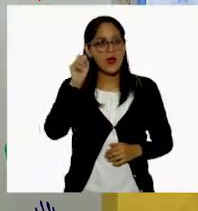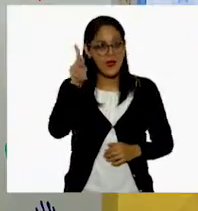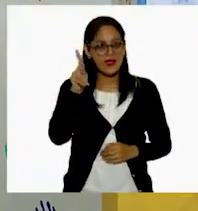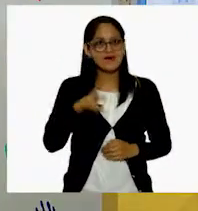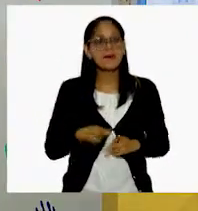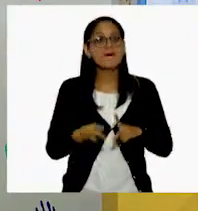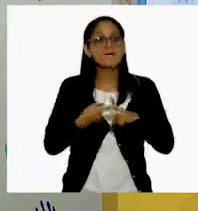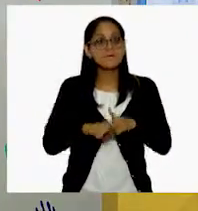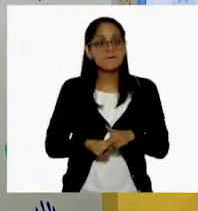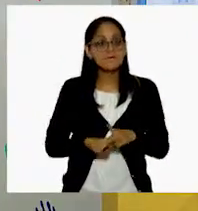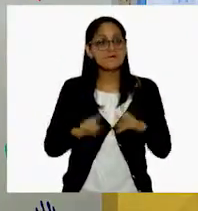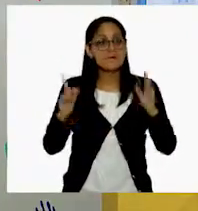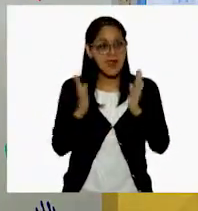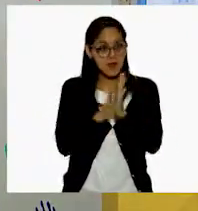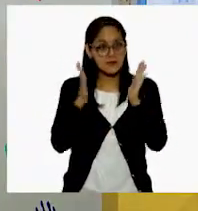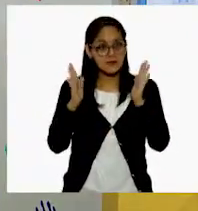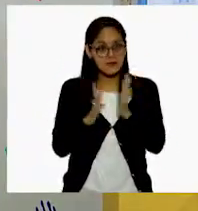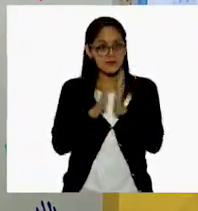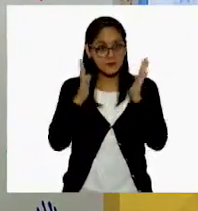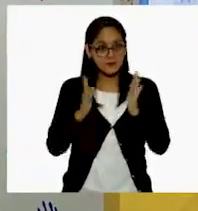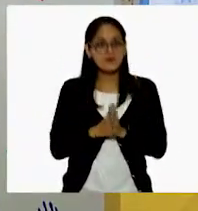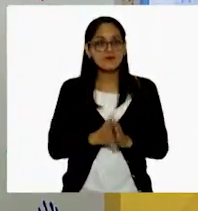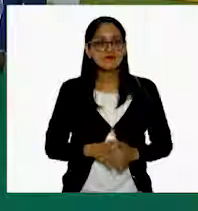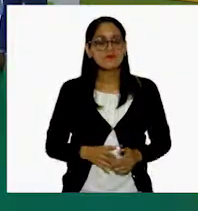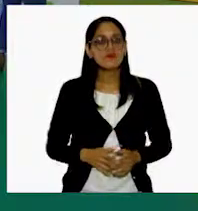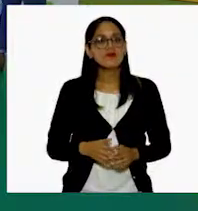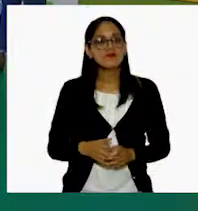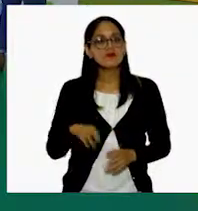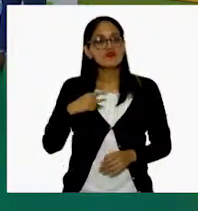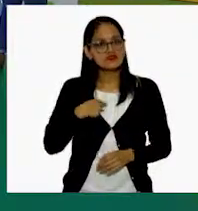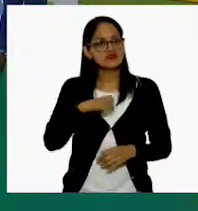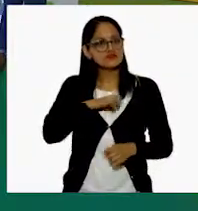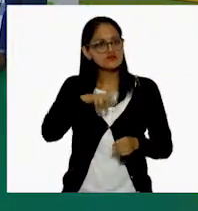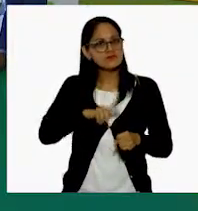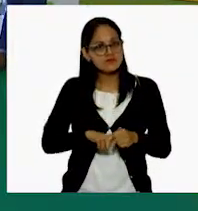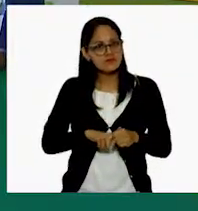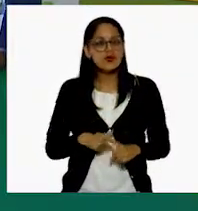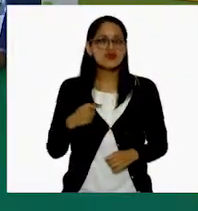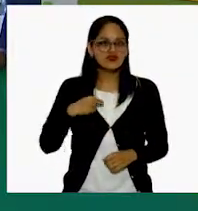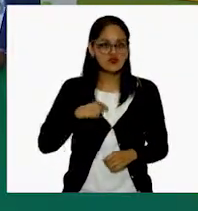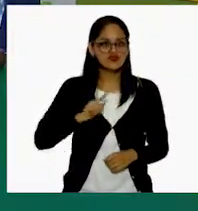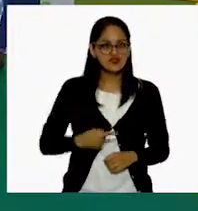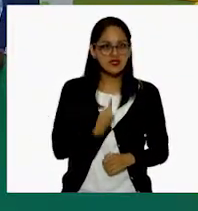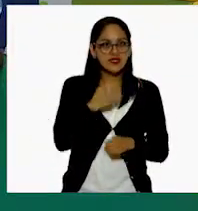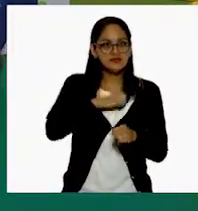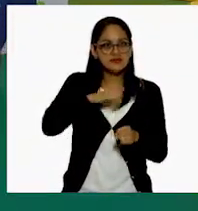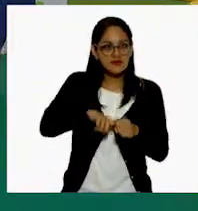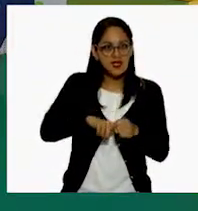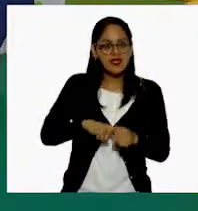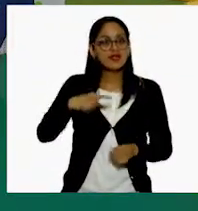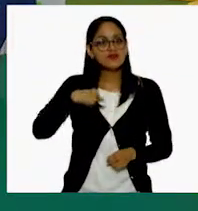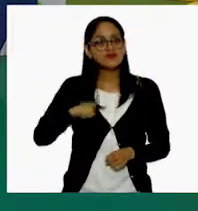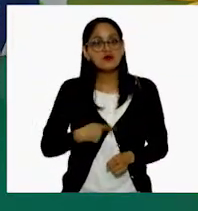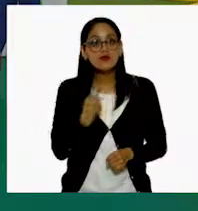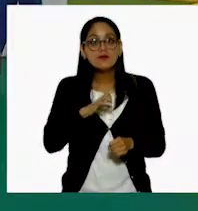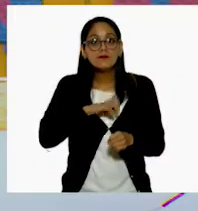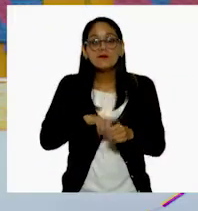Vamos a empezar a aplaudir, ¿les parece? Sí. Yo soy especial, yo soy especial. ¿Por qué?